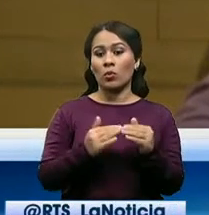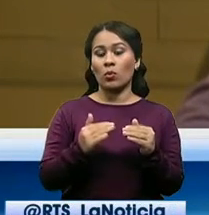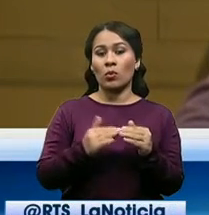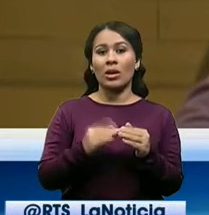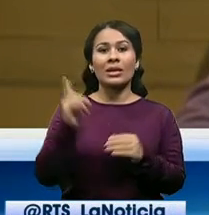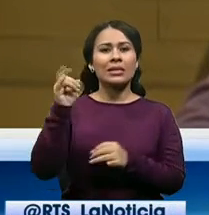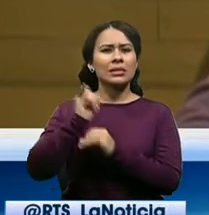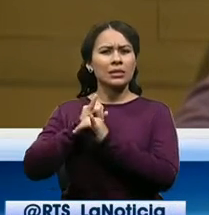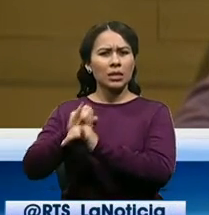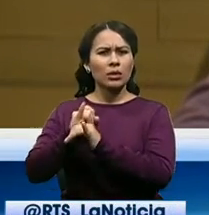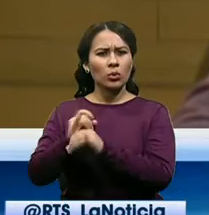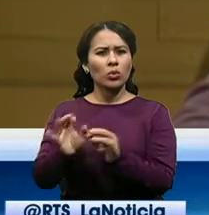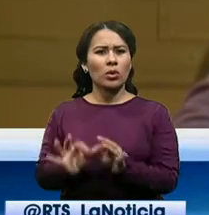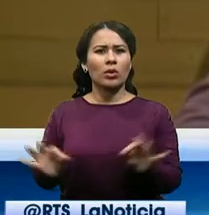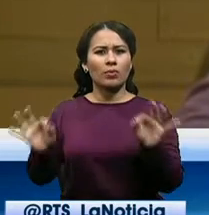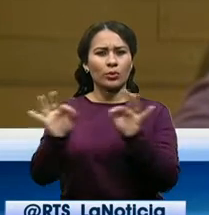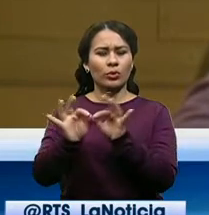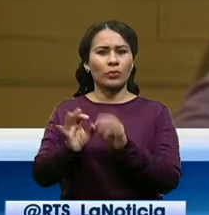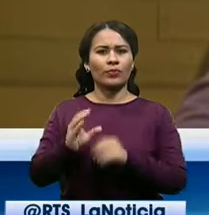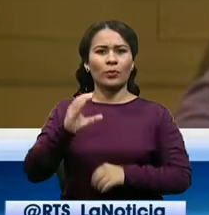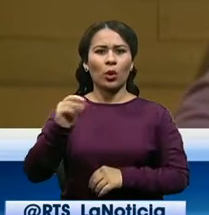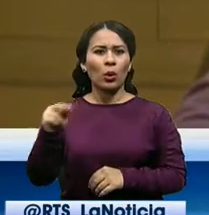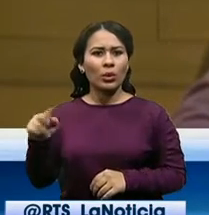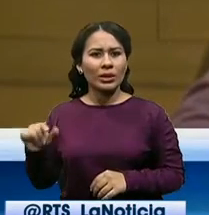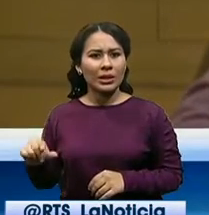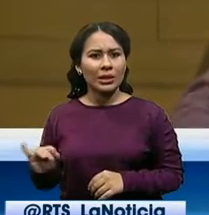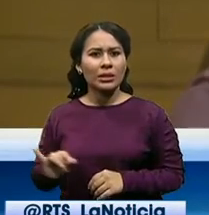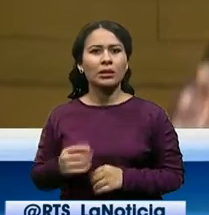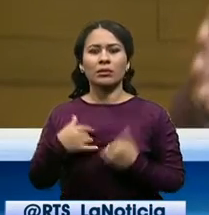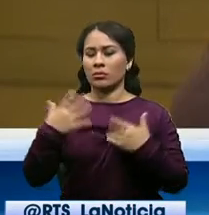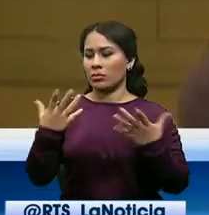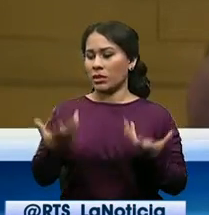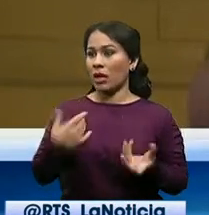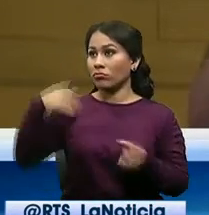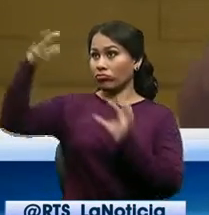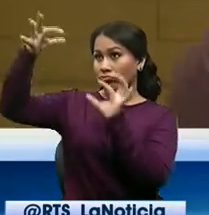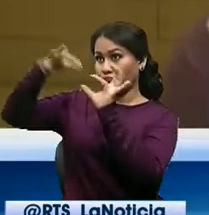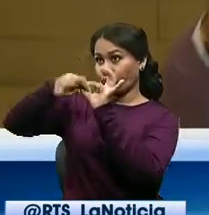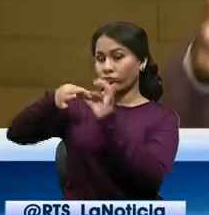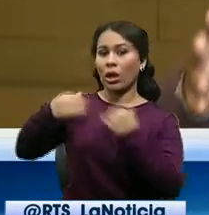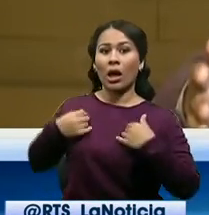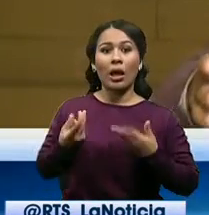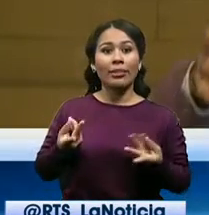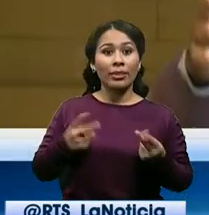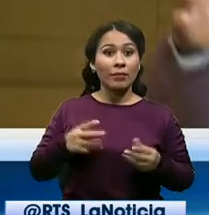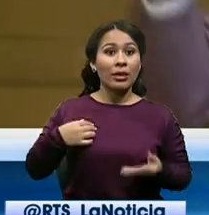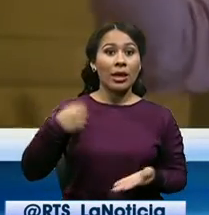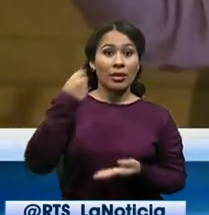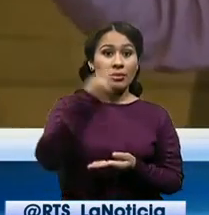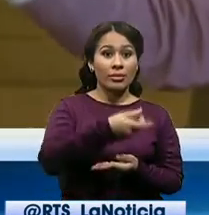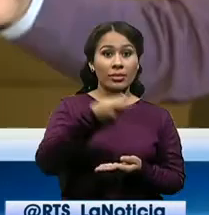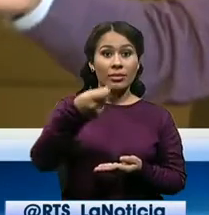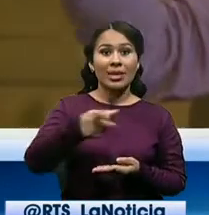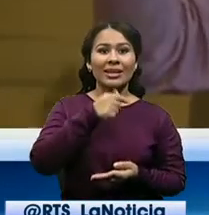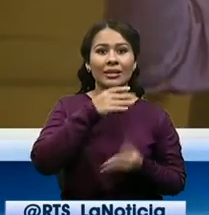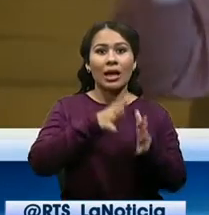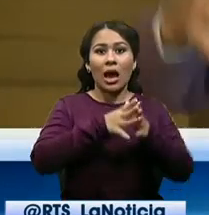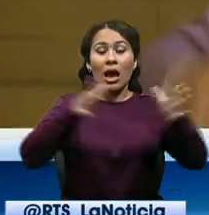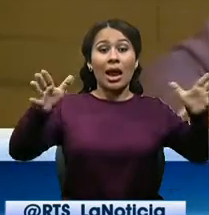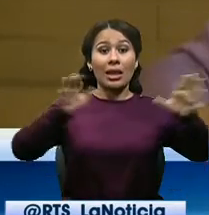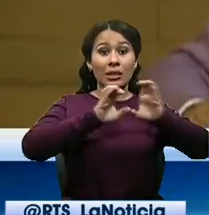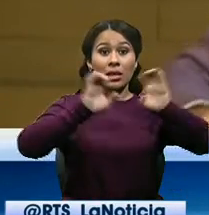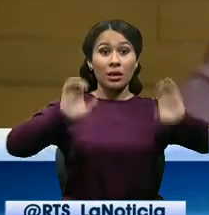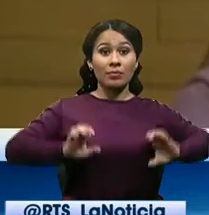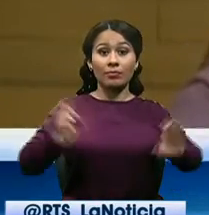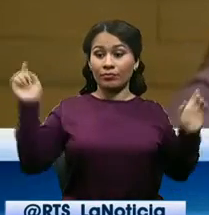tan importante que se llama Conquito. Vamos a dar también estímulos, reconocimientos a las grandes empresas que